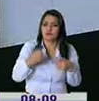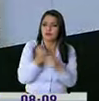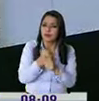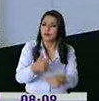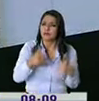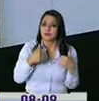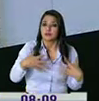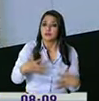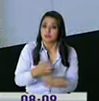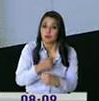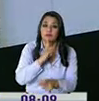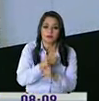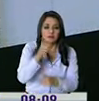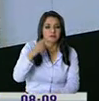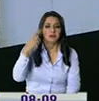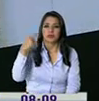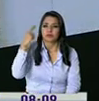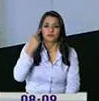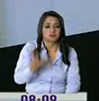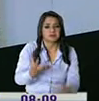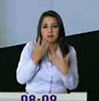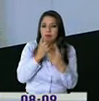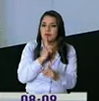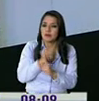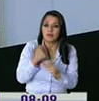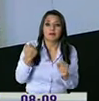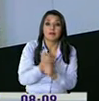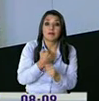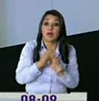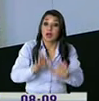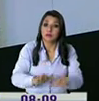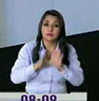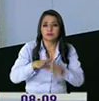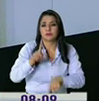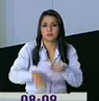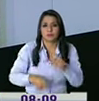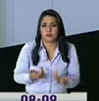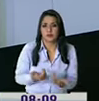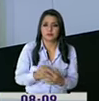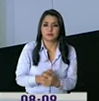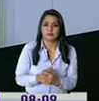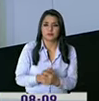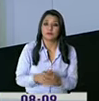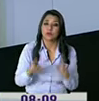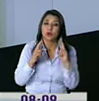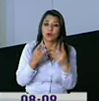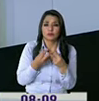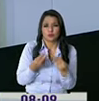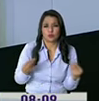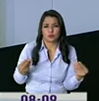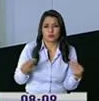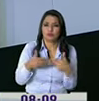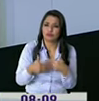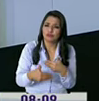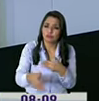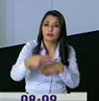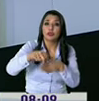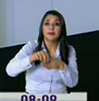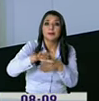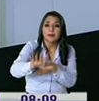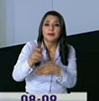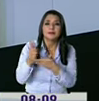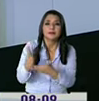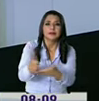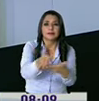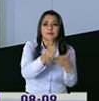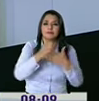necesaria. Entonces tienen todo el derecho de quejarse de trabajar en esas condiciones. Esperemos que todo esto se vaya normalizando en beneficio de quién,